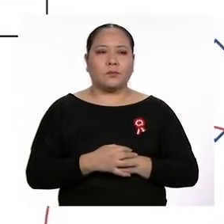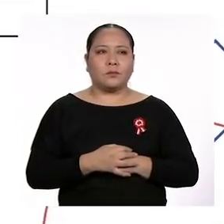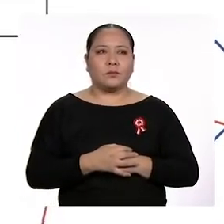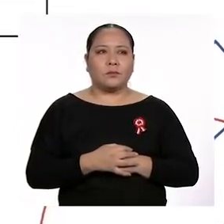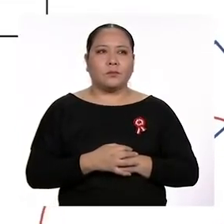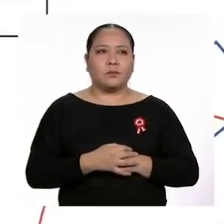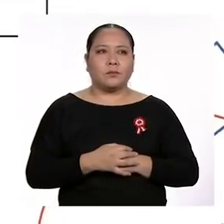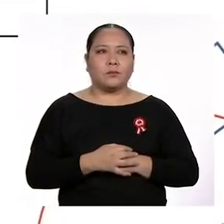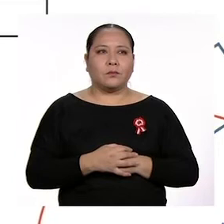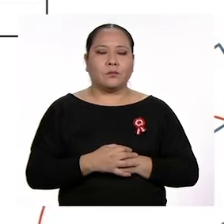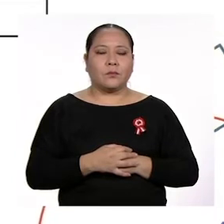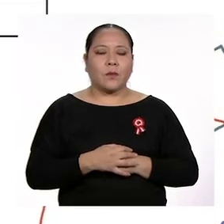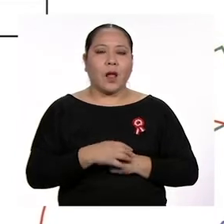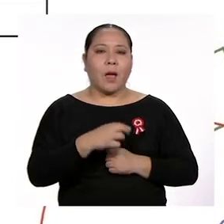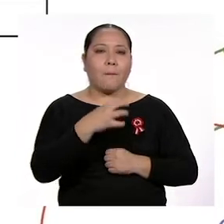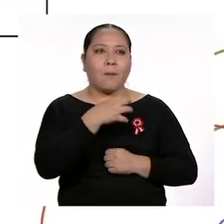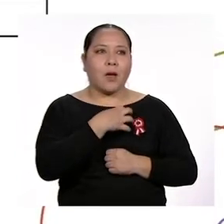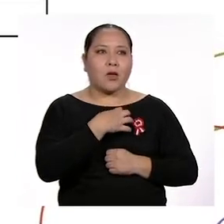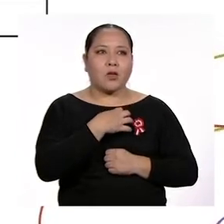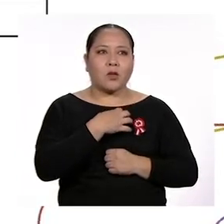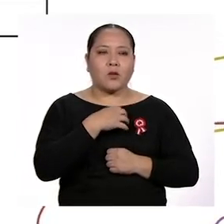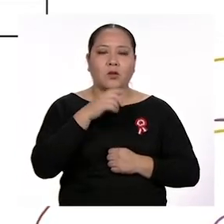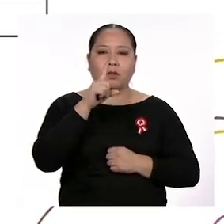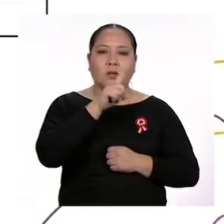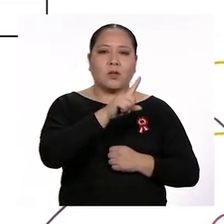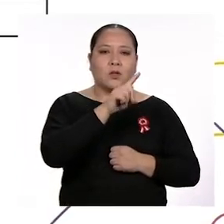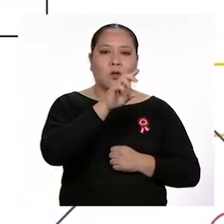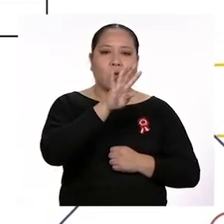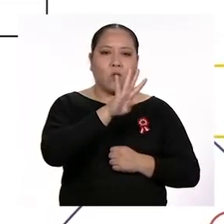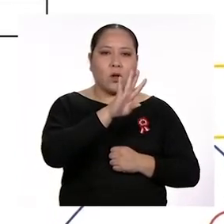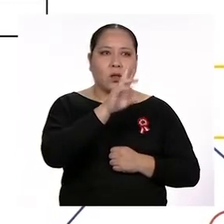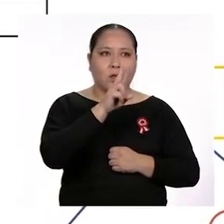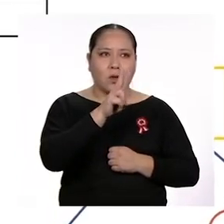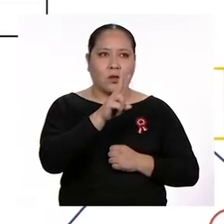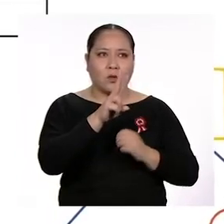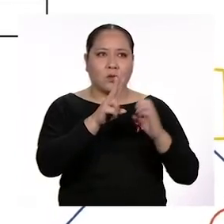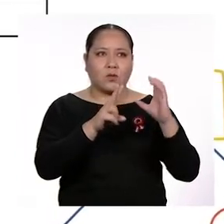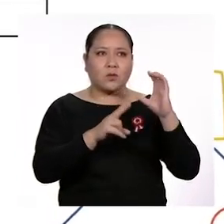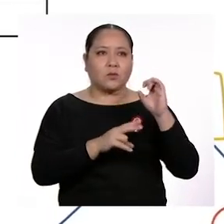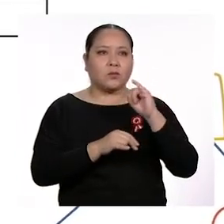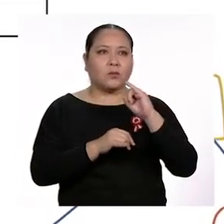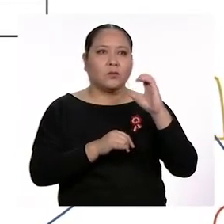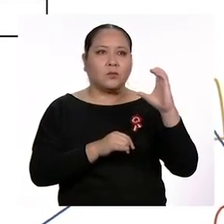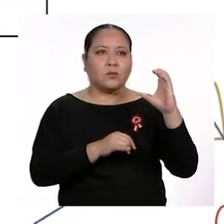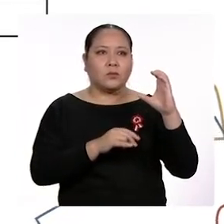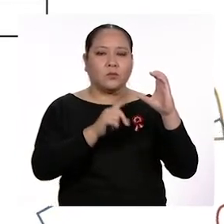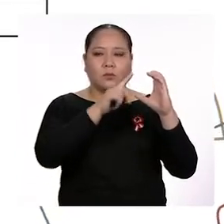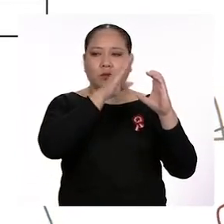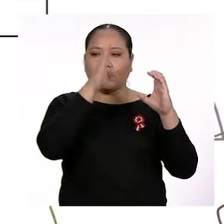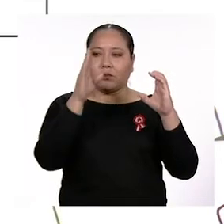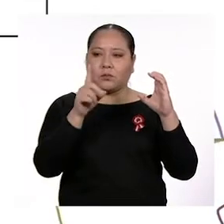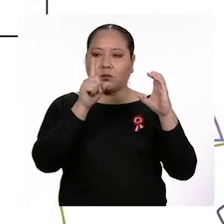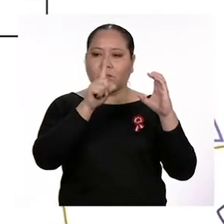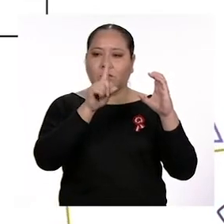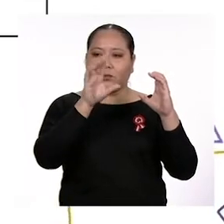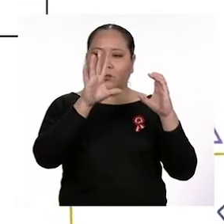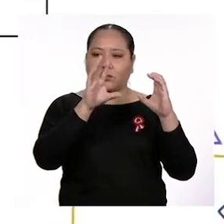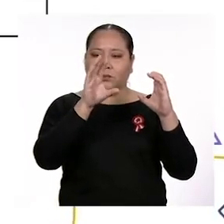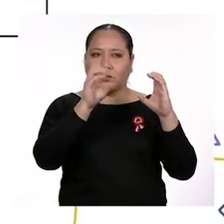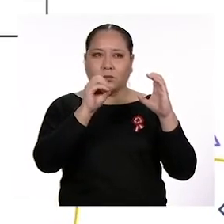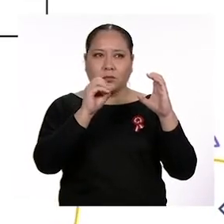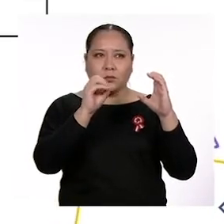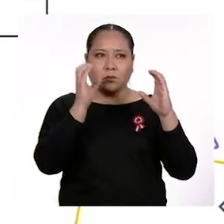En mayo, la presión sistólica varía desde 142, que es el extremo izquierdo, hasta 150, que